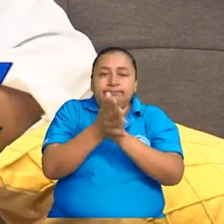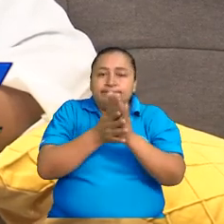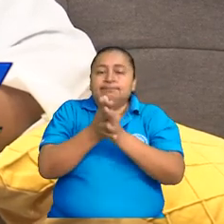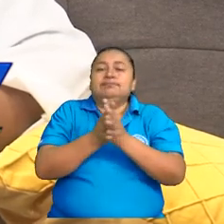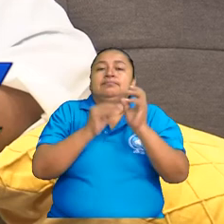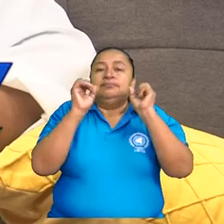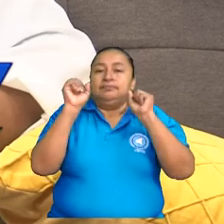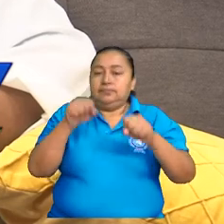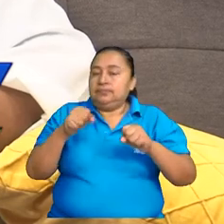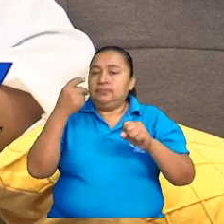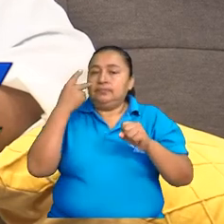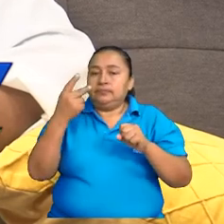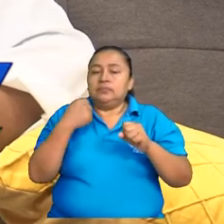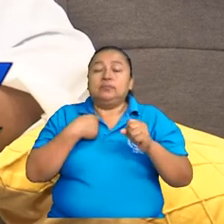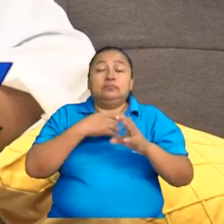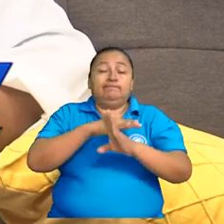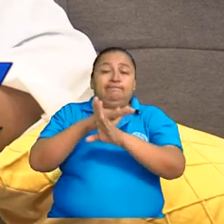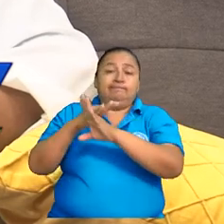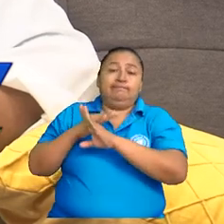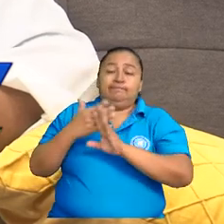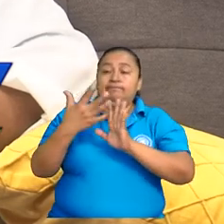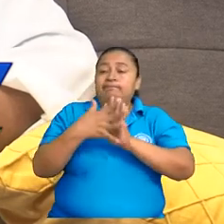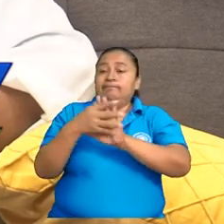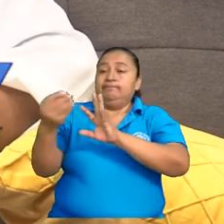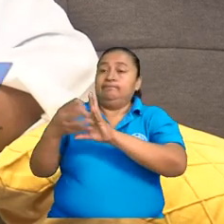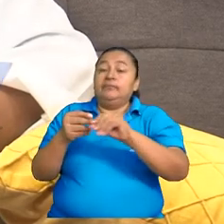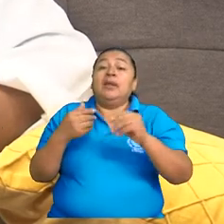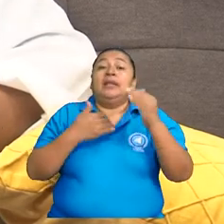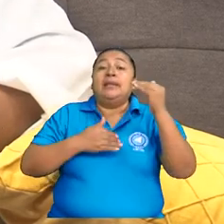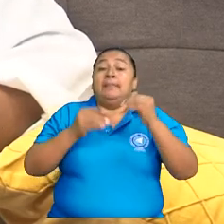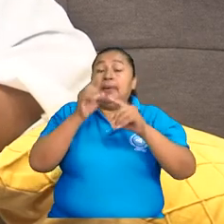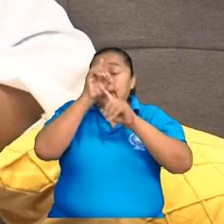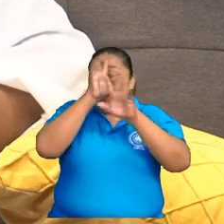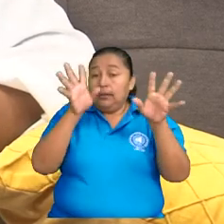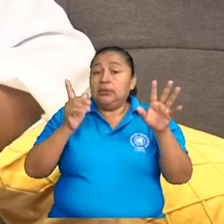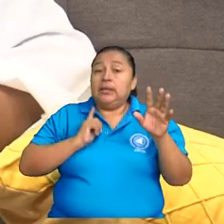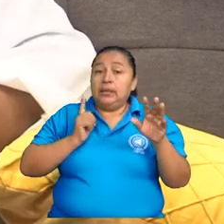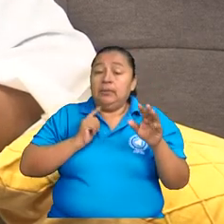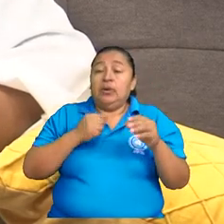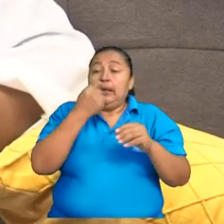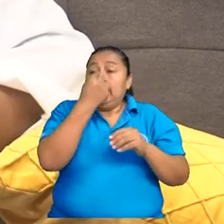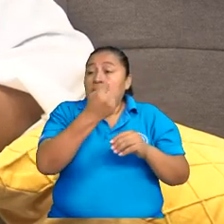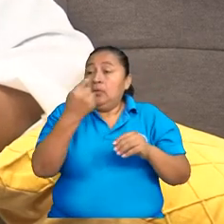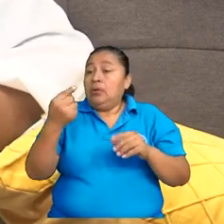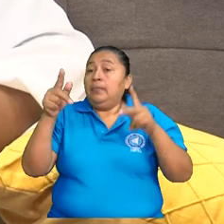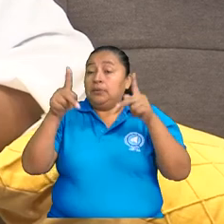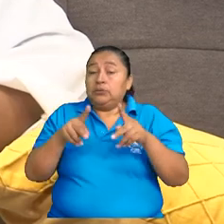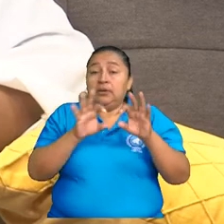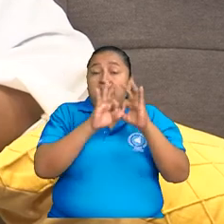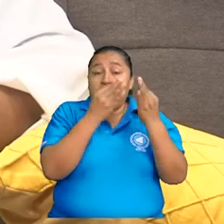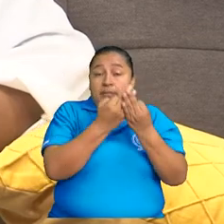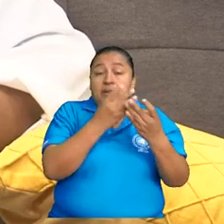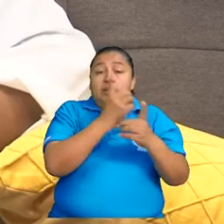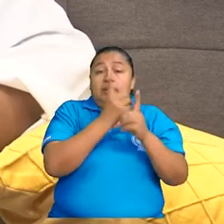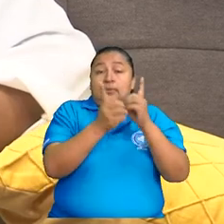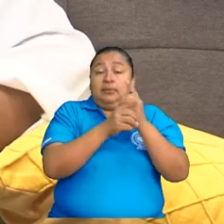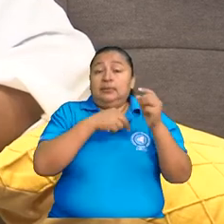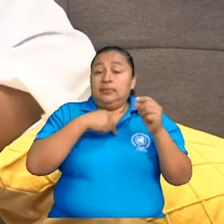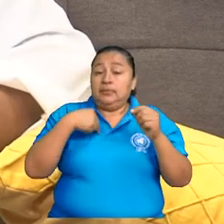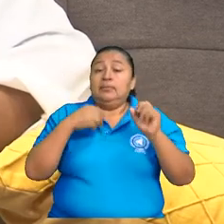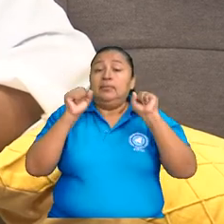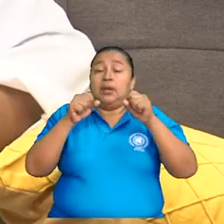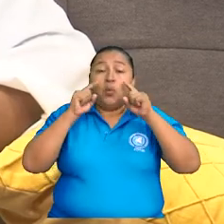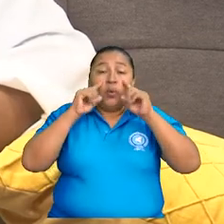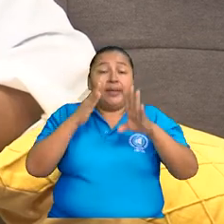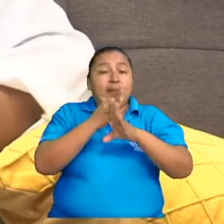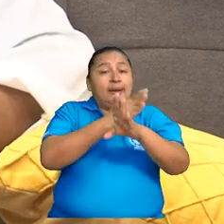poder contener esa transmisión. Yo creo que mientras más claro estemos individualmente y en la familia de lo que tenemos que hacer para